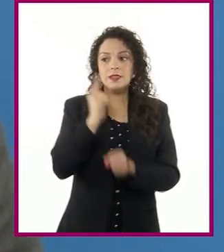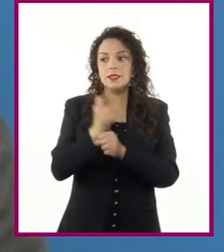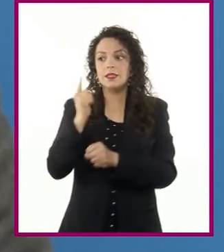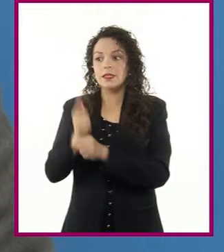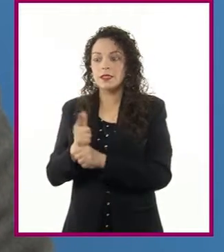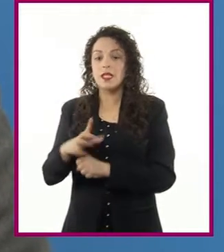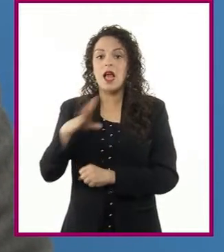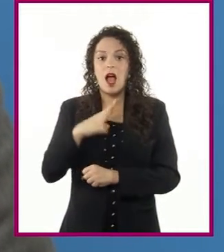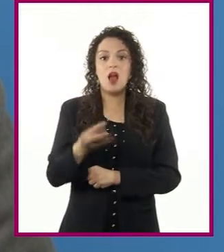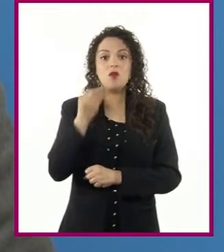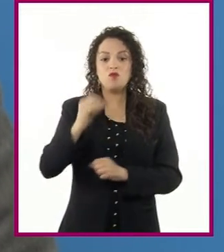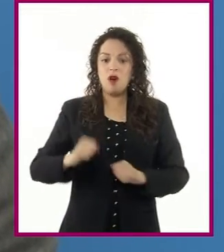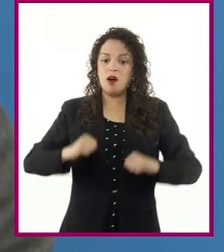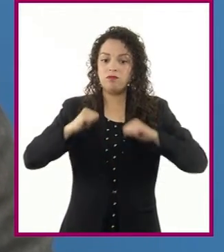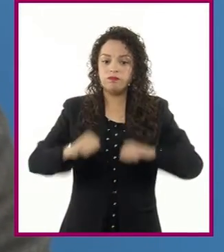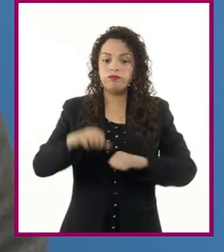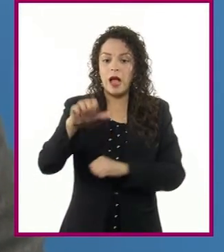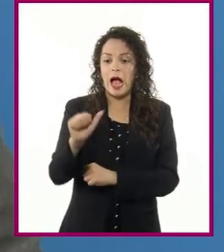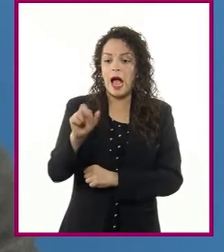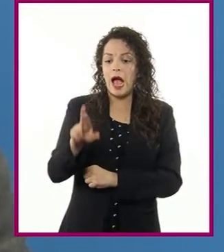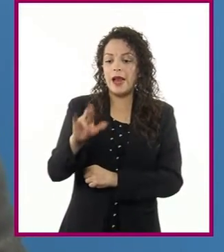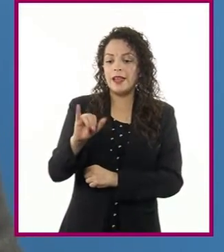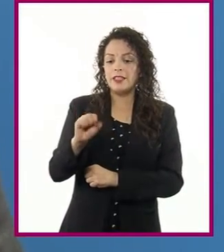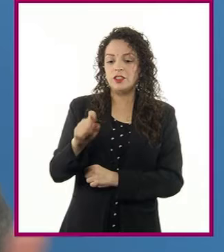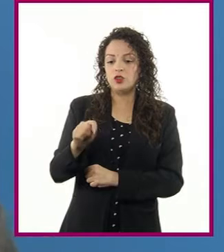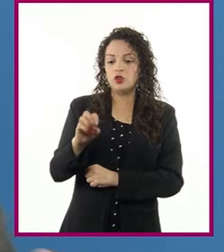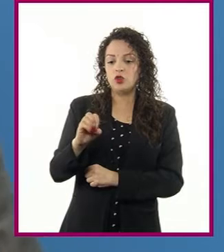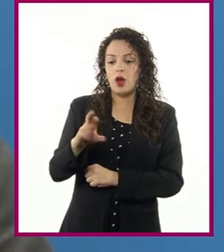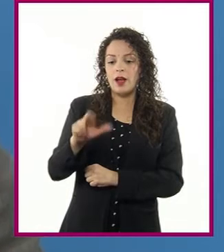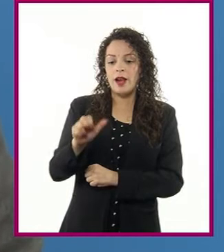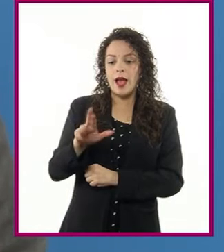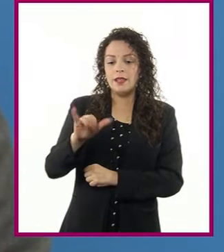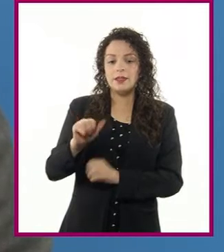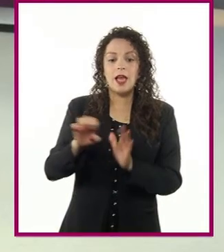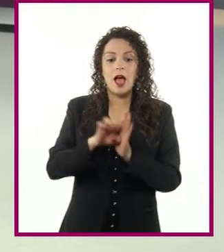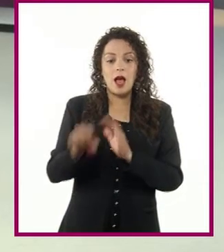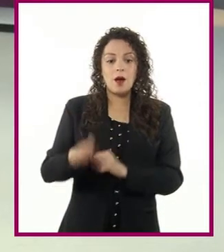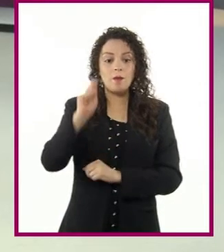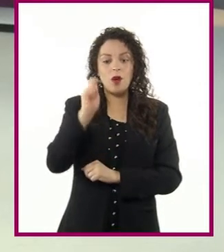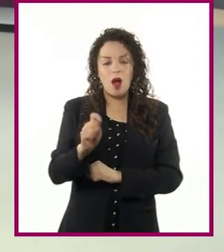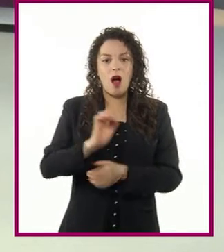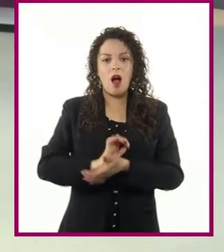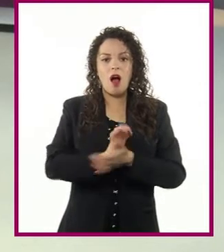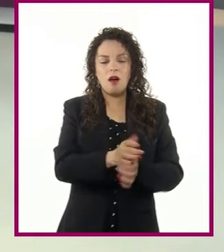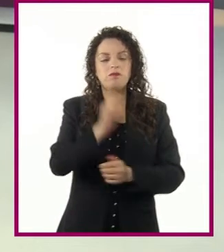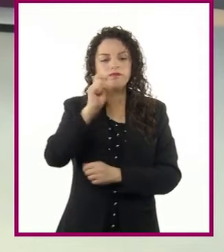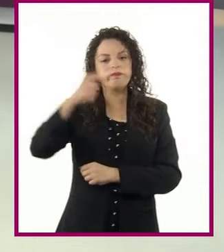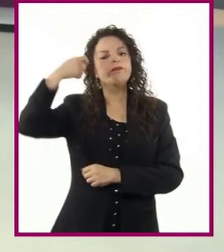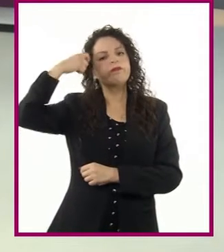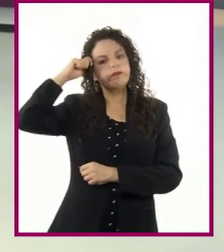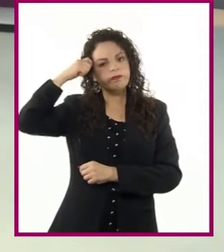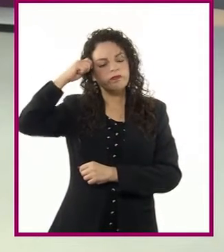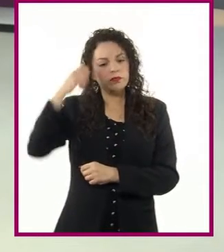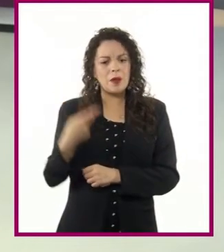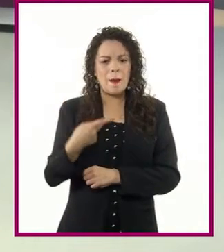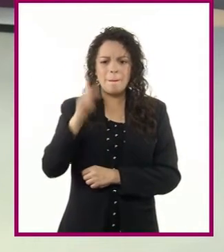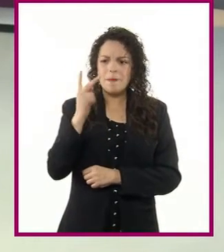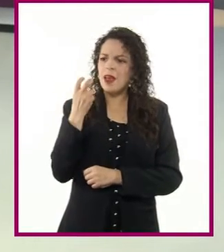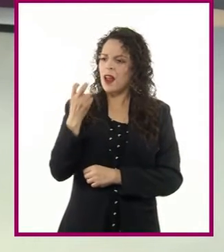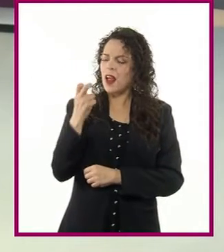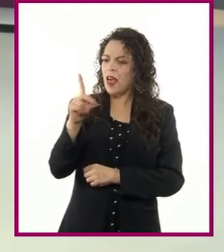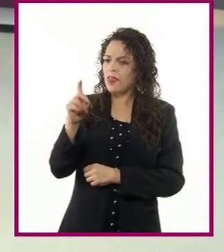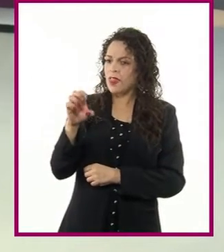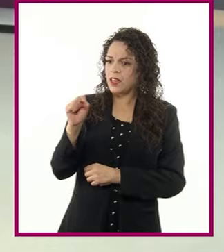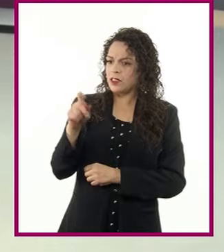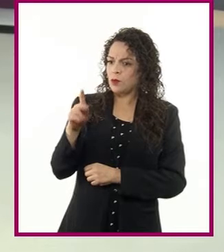en la aristocracia. Por ejemplo, la supresión de la servidumbre. Pero, ¿cómo se manifestó el despotismo